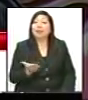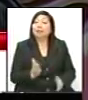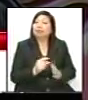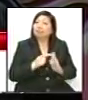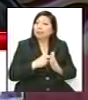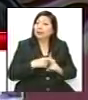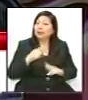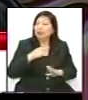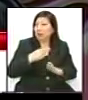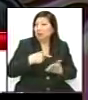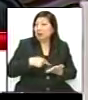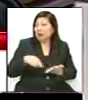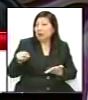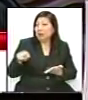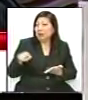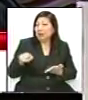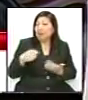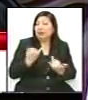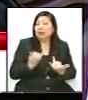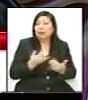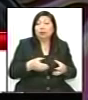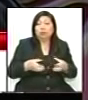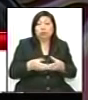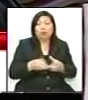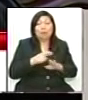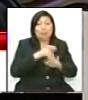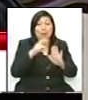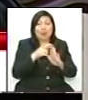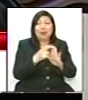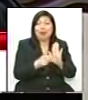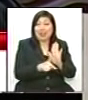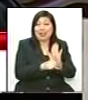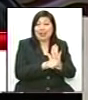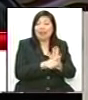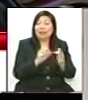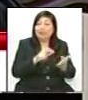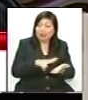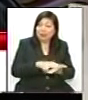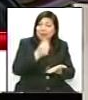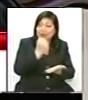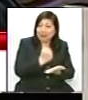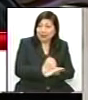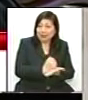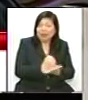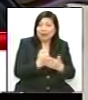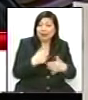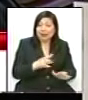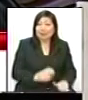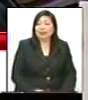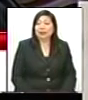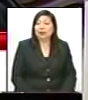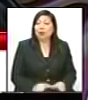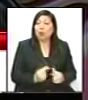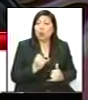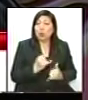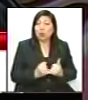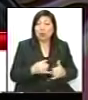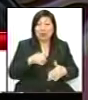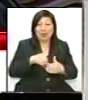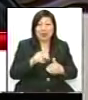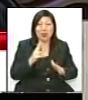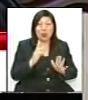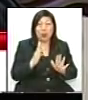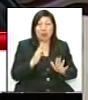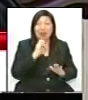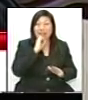este proyecto de ley que incluso ha sido también aprobado por una alta aprobación en el último referendo del día 9